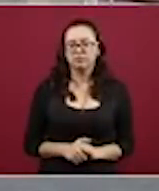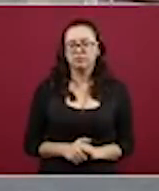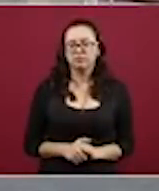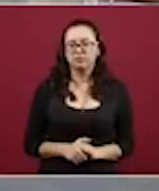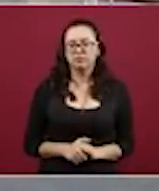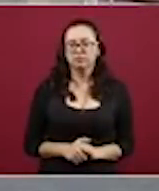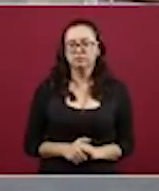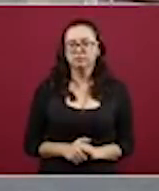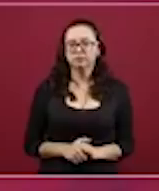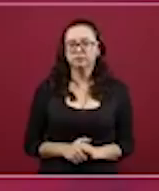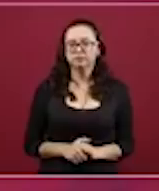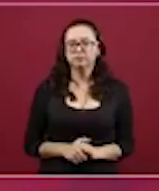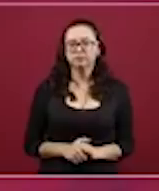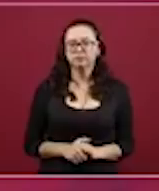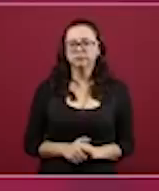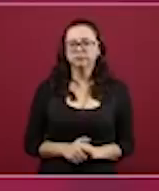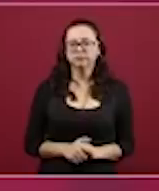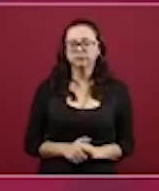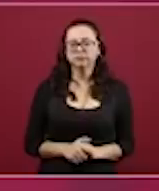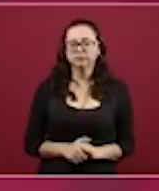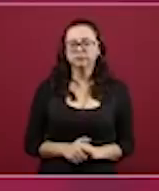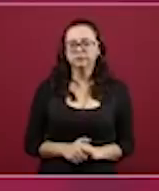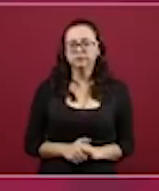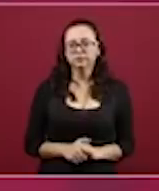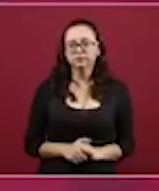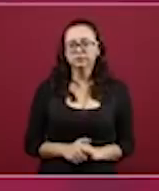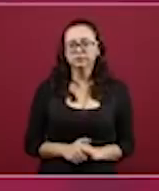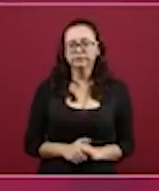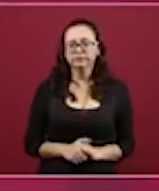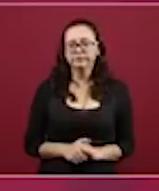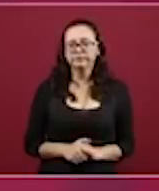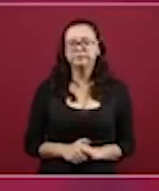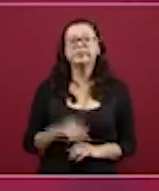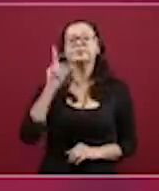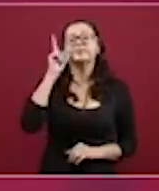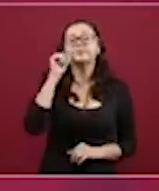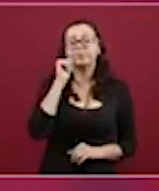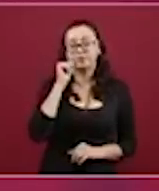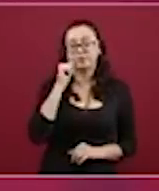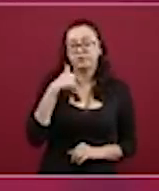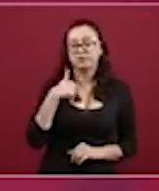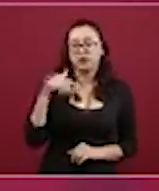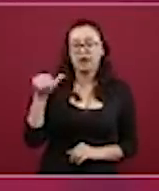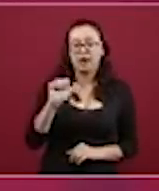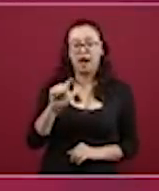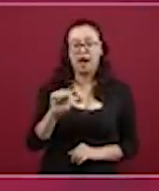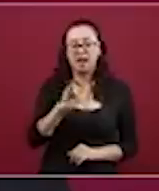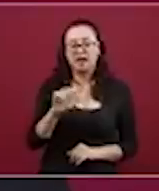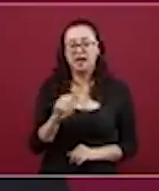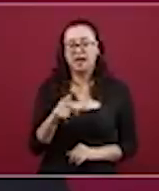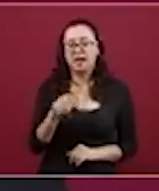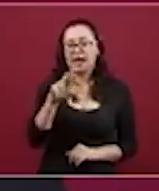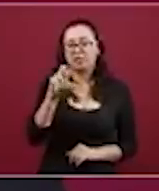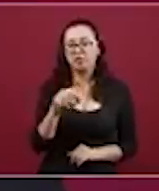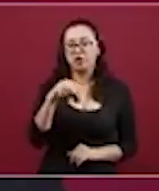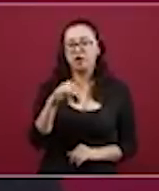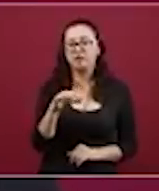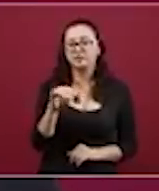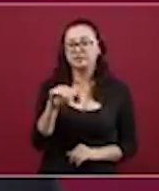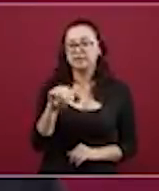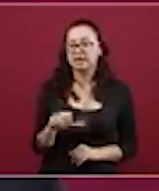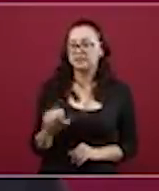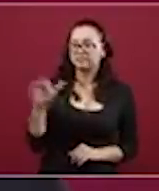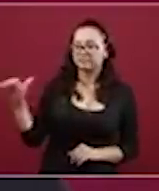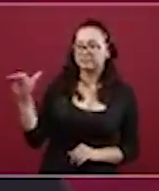Puede ser mañana, que le pida yo a Alejandro Encinas, en el primer caso, lo de